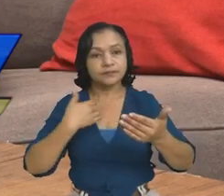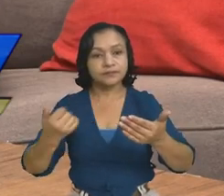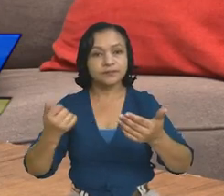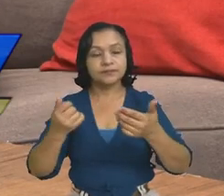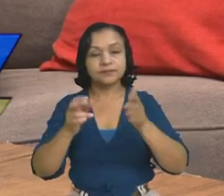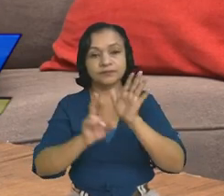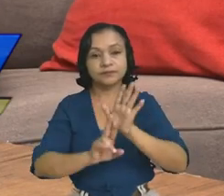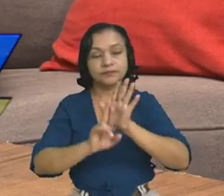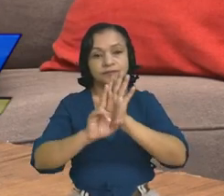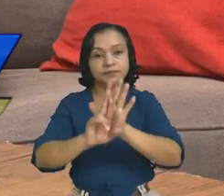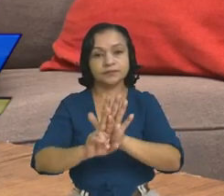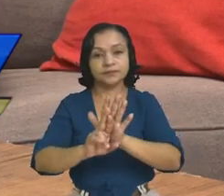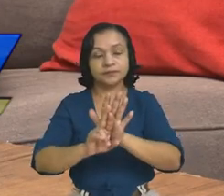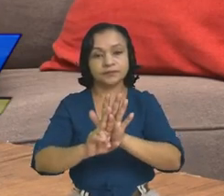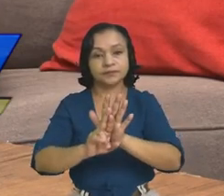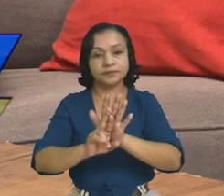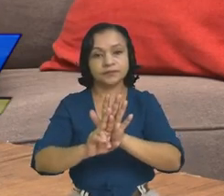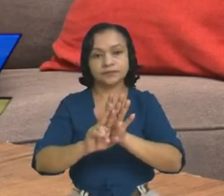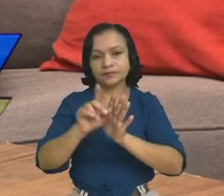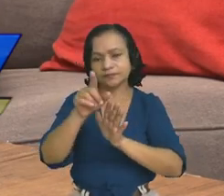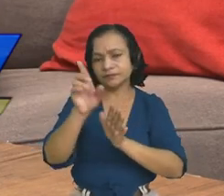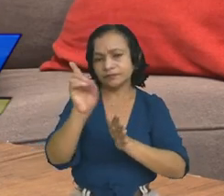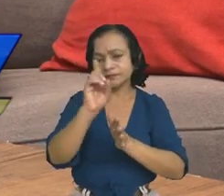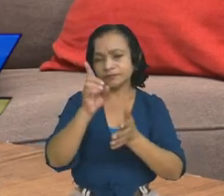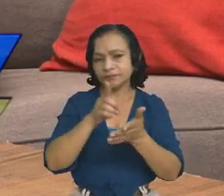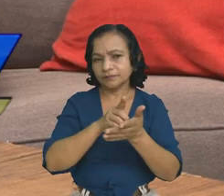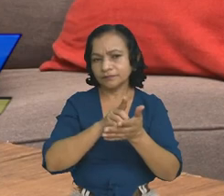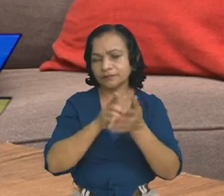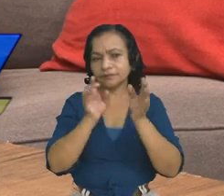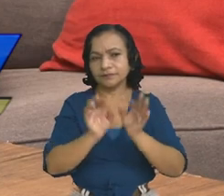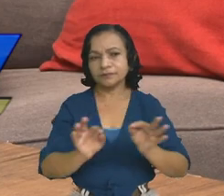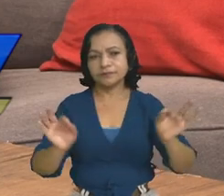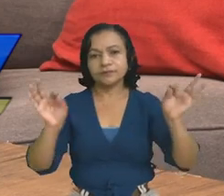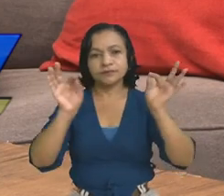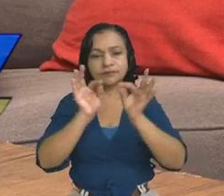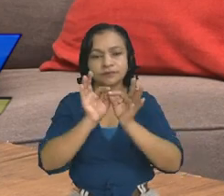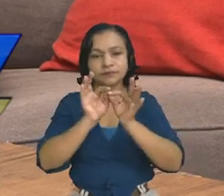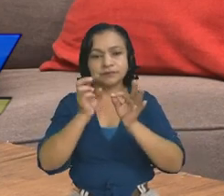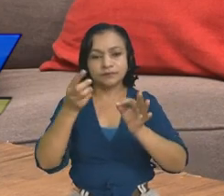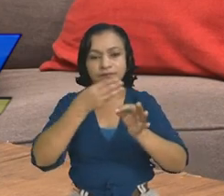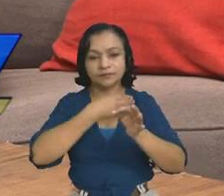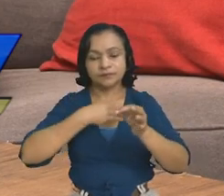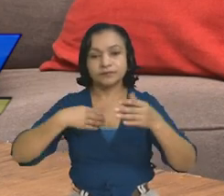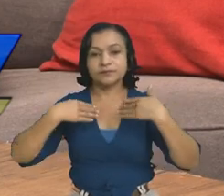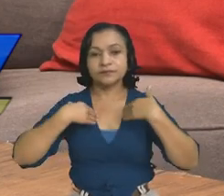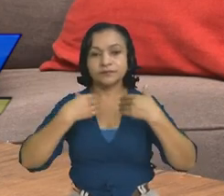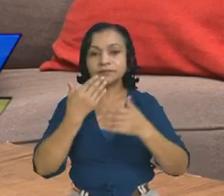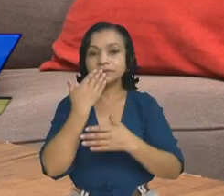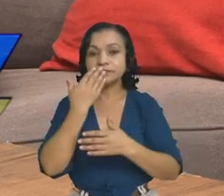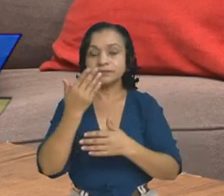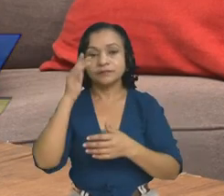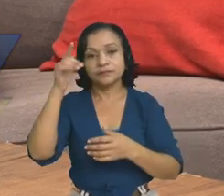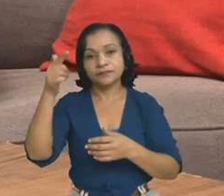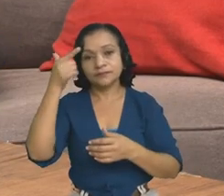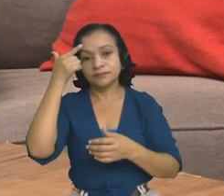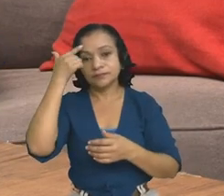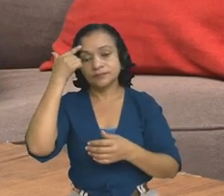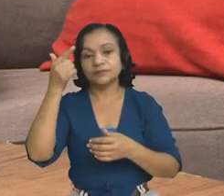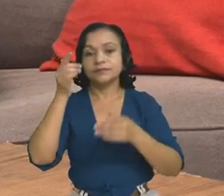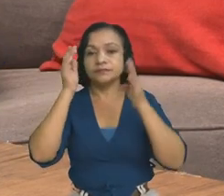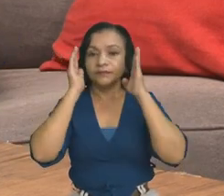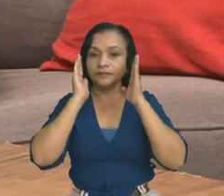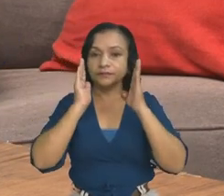capacidad de respuesta, y así es que no duden que la prioridad para nosotros como Ministerio de Salud, para nuestro buen gobierno, es garantizar la